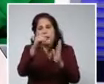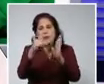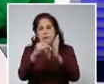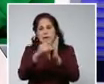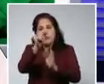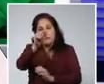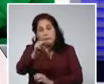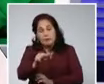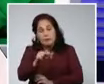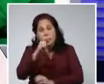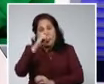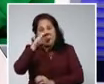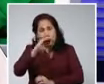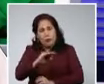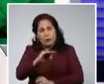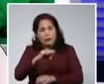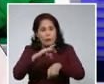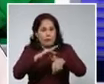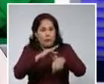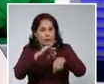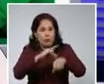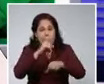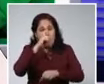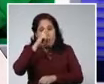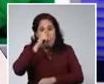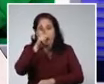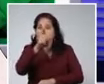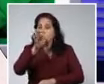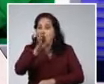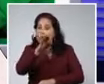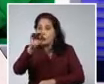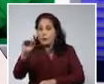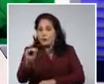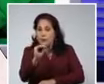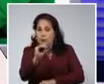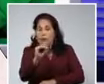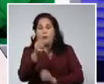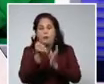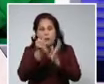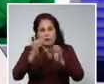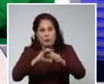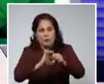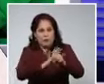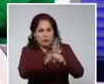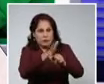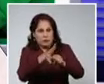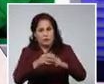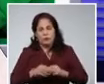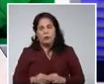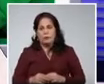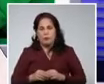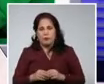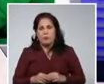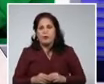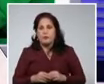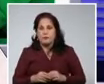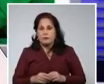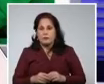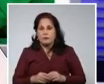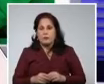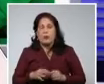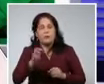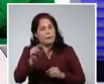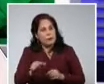pacientes en edad de 18 años y menos diagnosticados con la COVID. Activos, una cifra bien